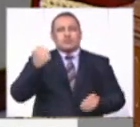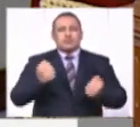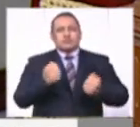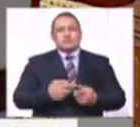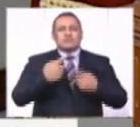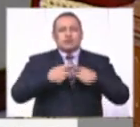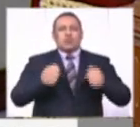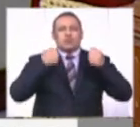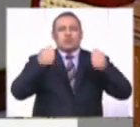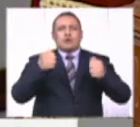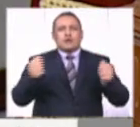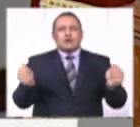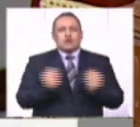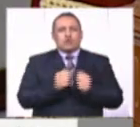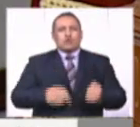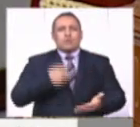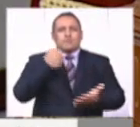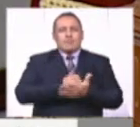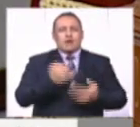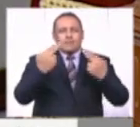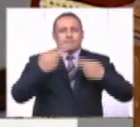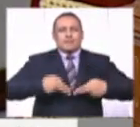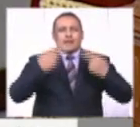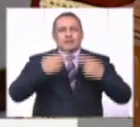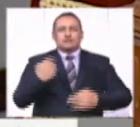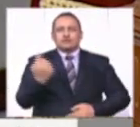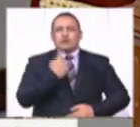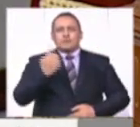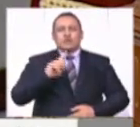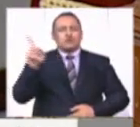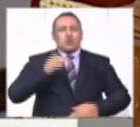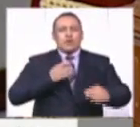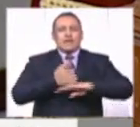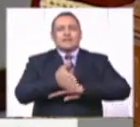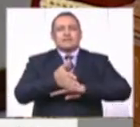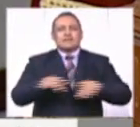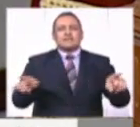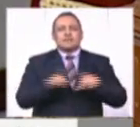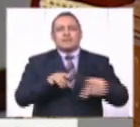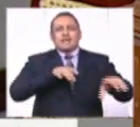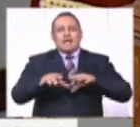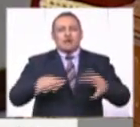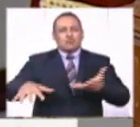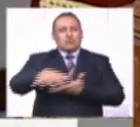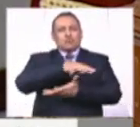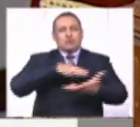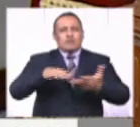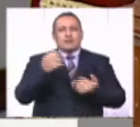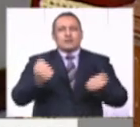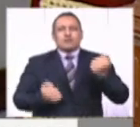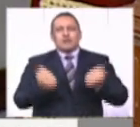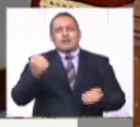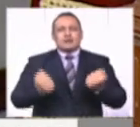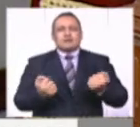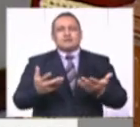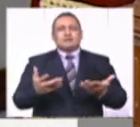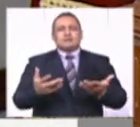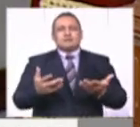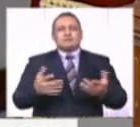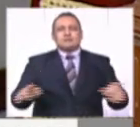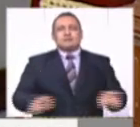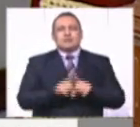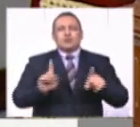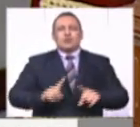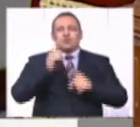paren los paren los peajes y Simplemente no pasen y generen un caos vehicular